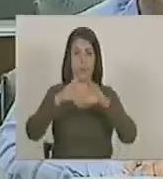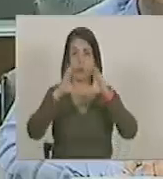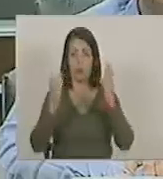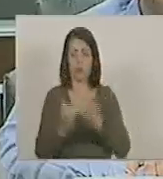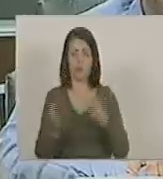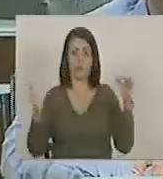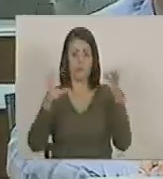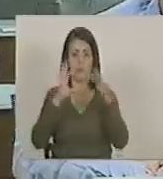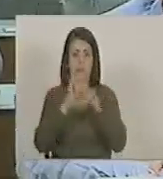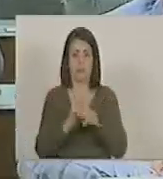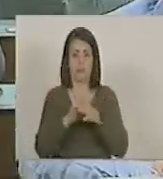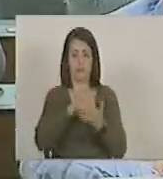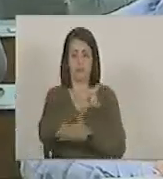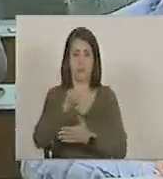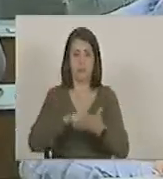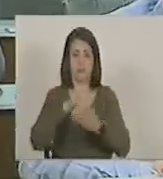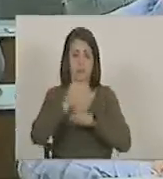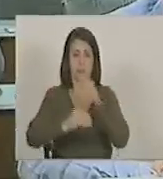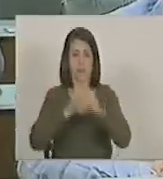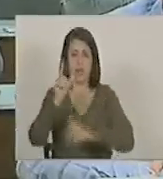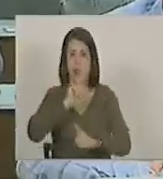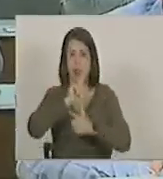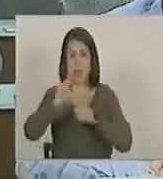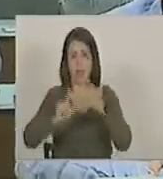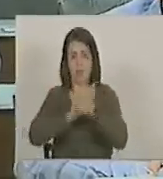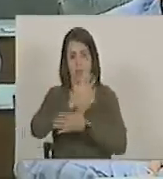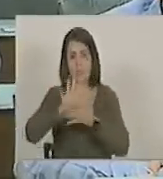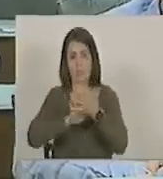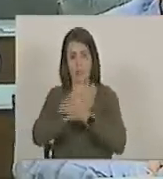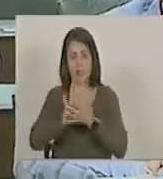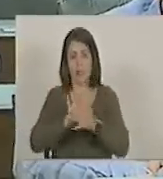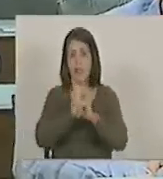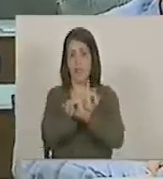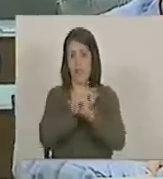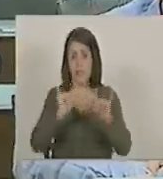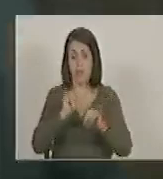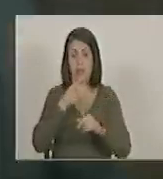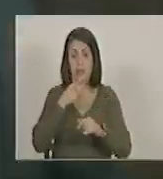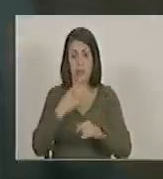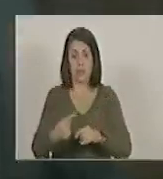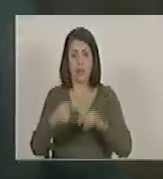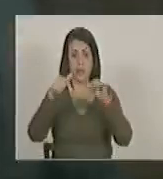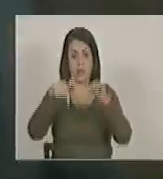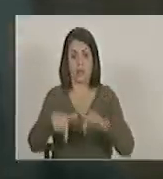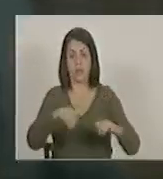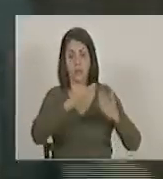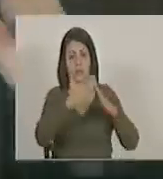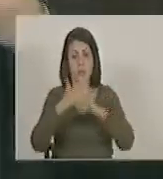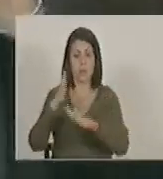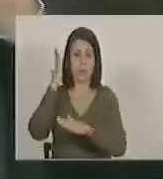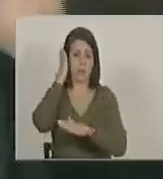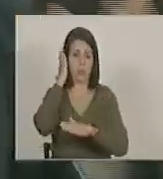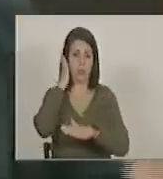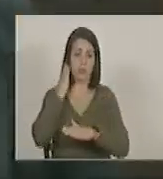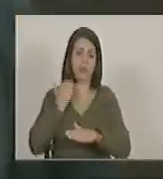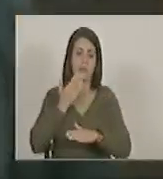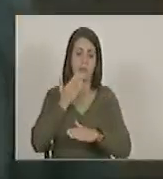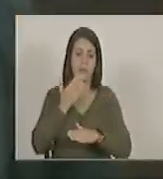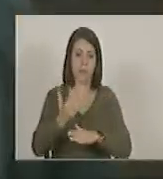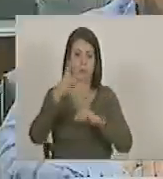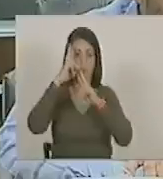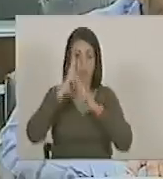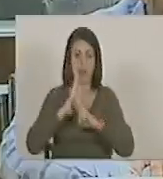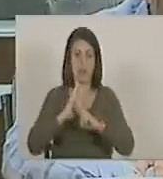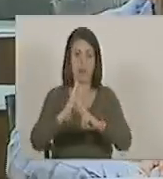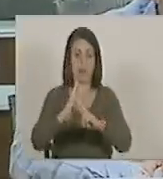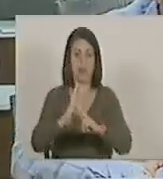la unidad generada por la lengua de señas. Para finalizar, debo decir que esta comunidad lo que pide es